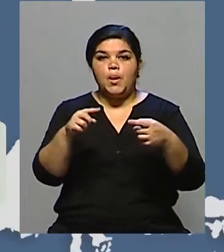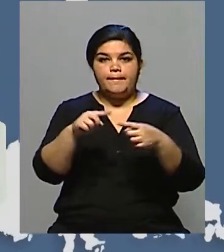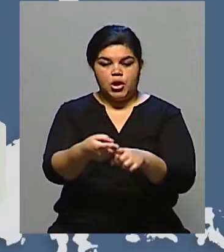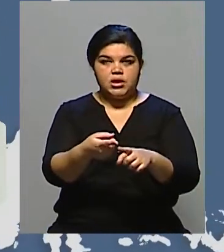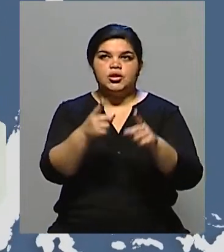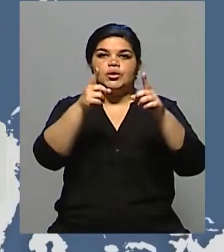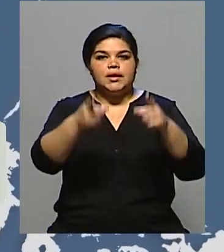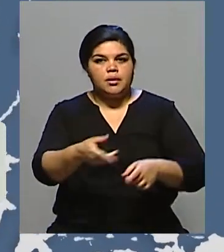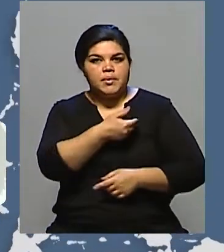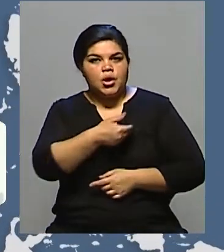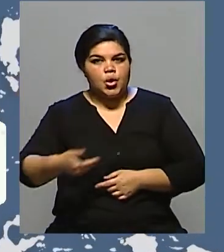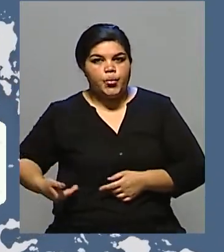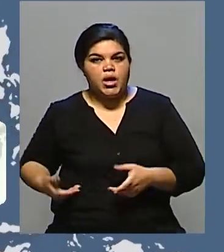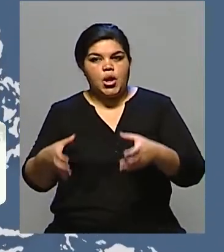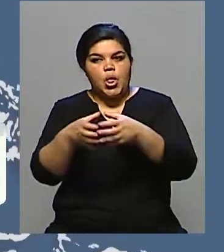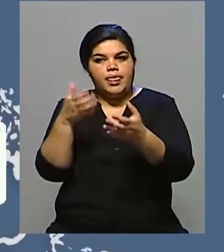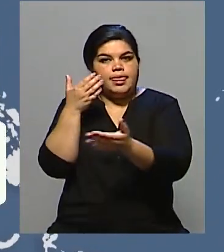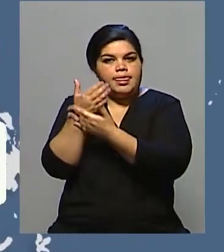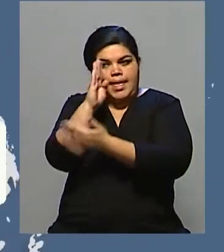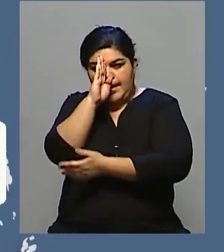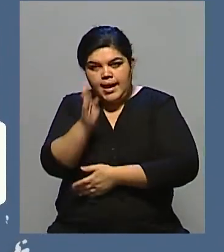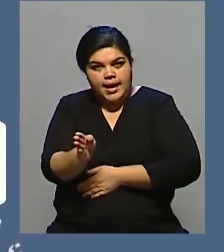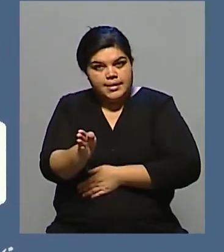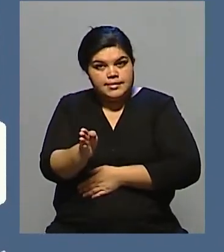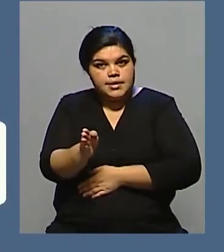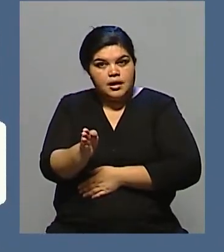gobierno de derecha